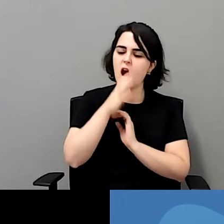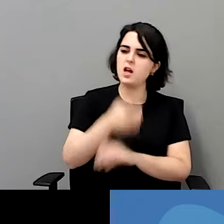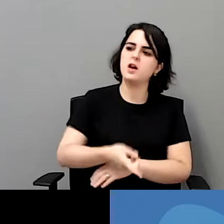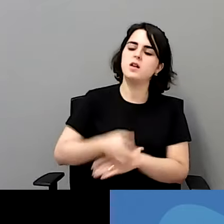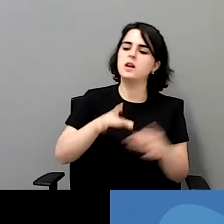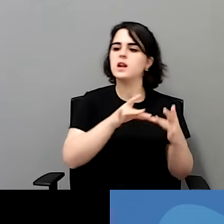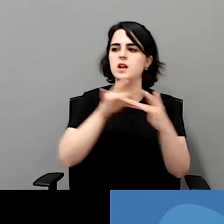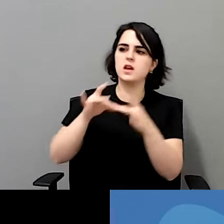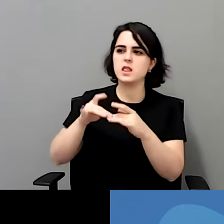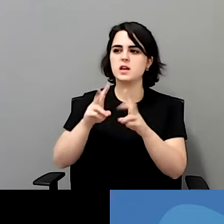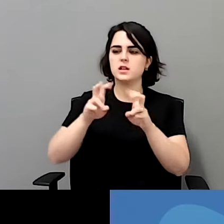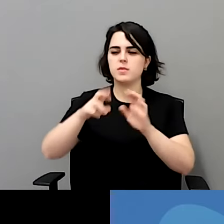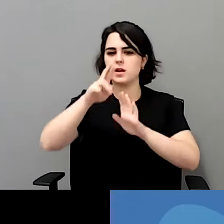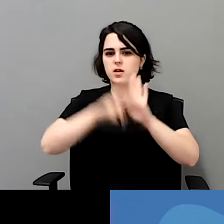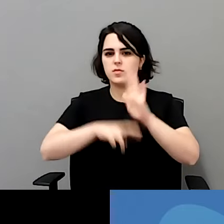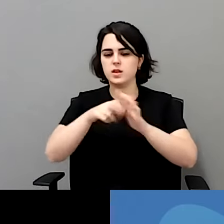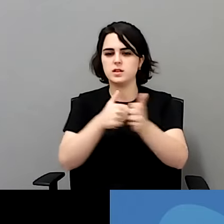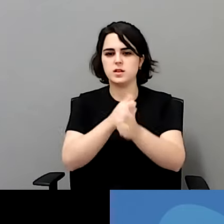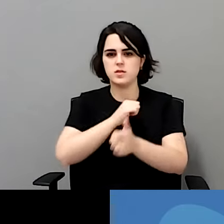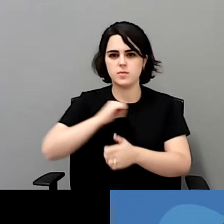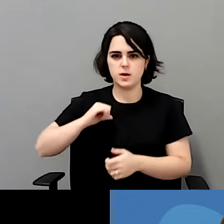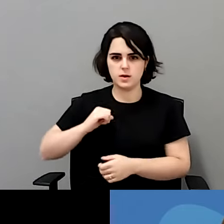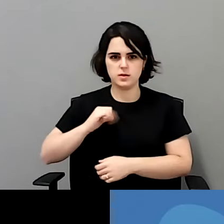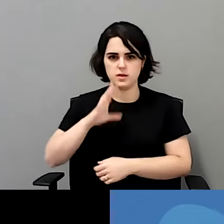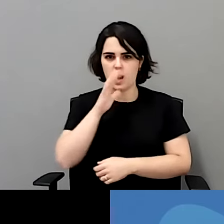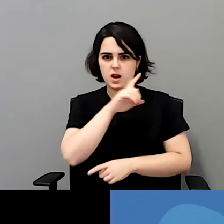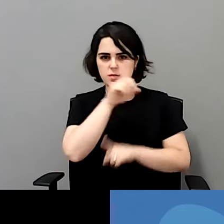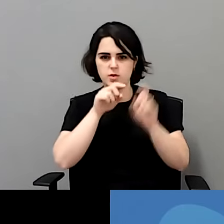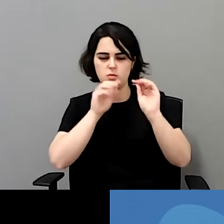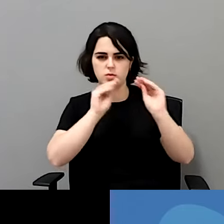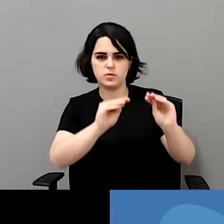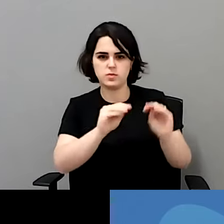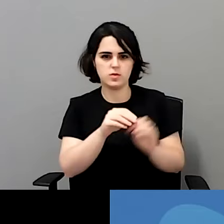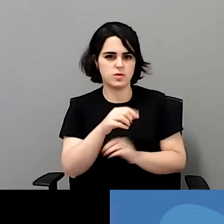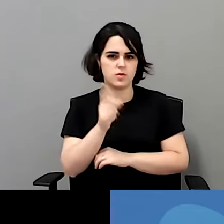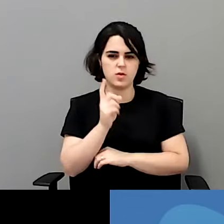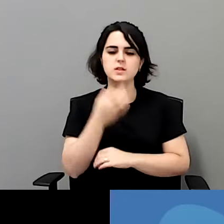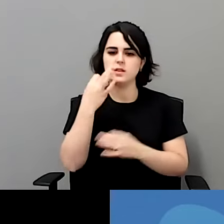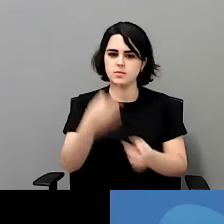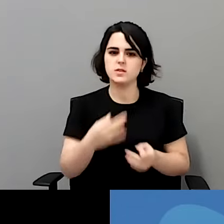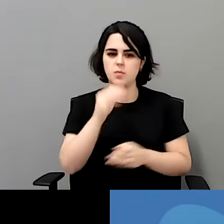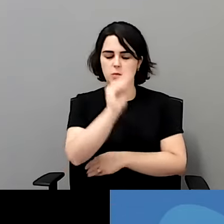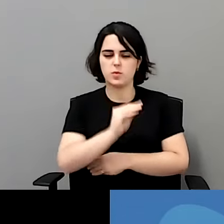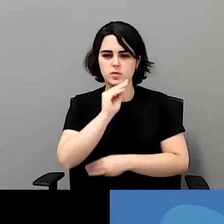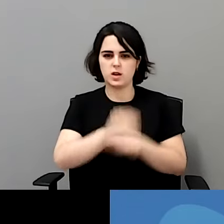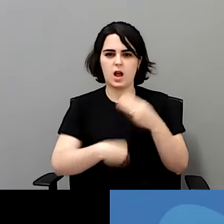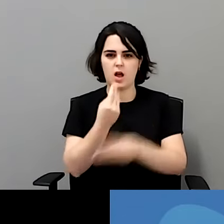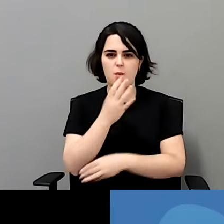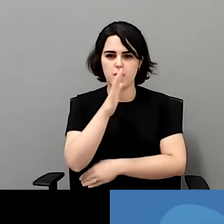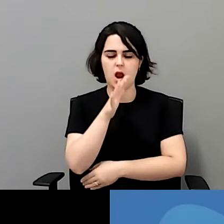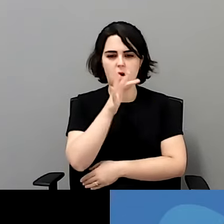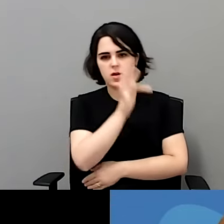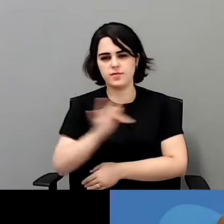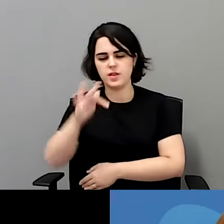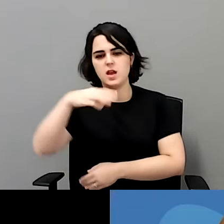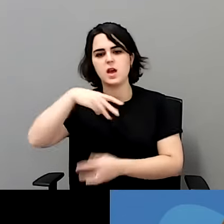que va a ser la regulación de la asistencia personal. No te voy a hacer la pregunta, que ya sé que te siempre hago una pregunta, porque le vamos a dar paso a